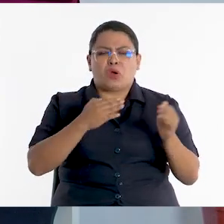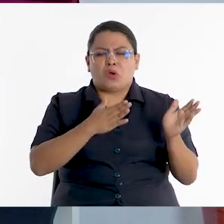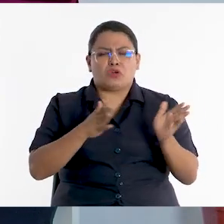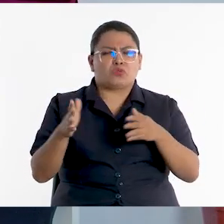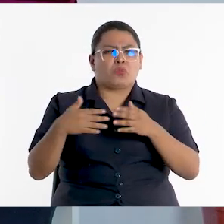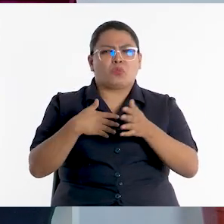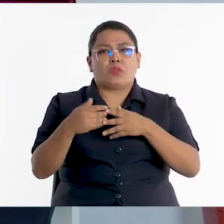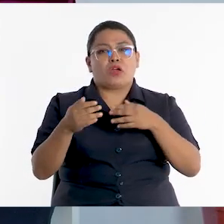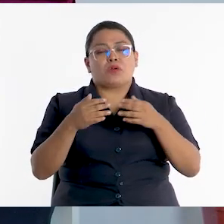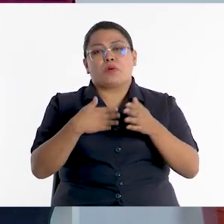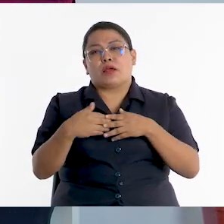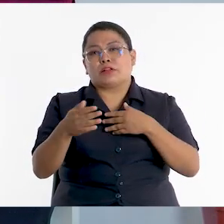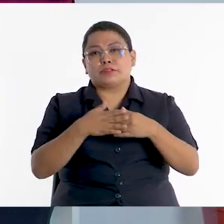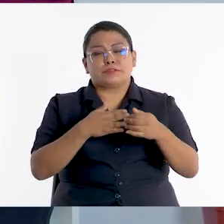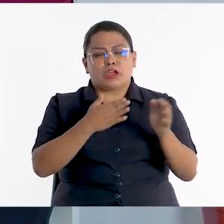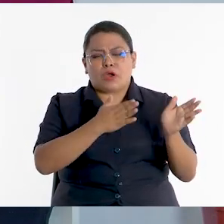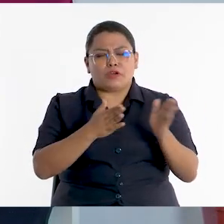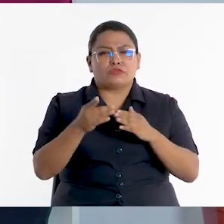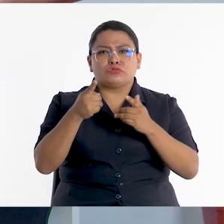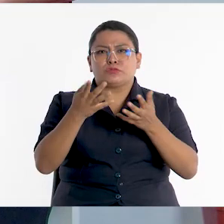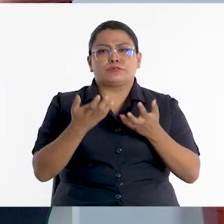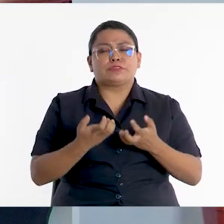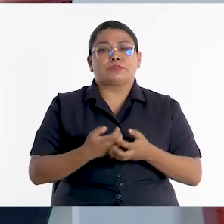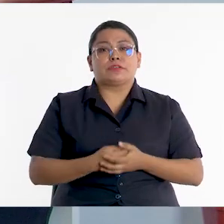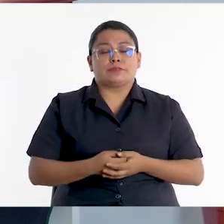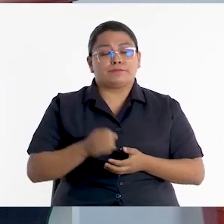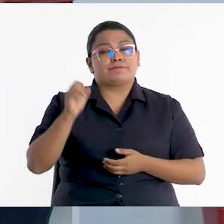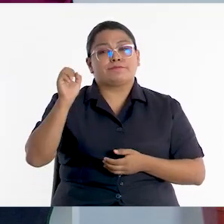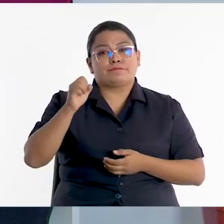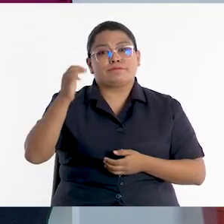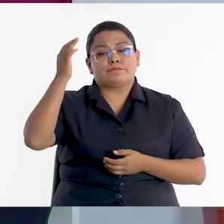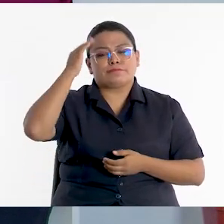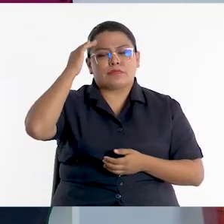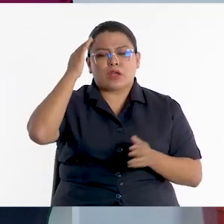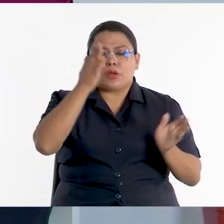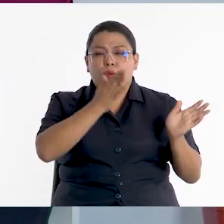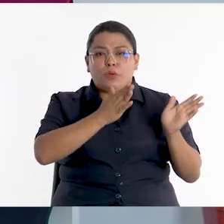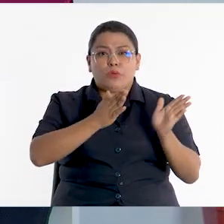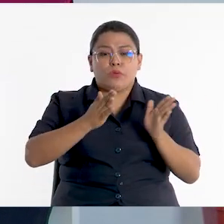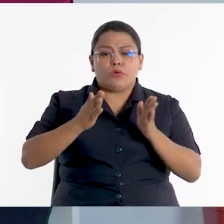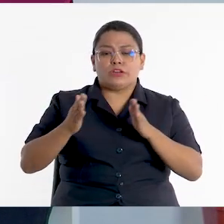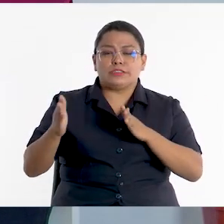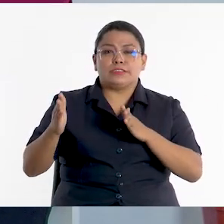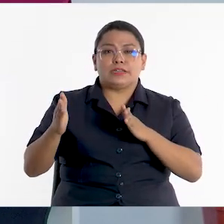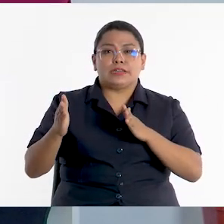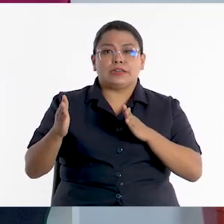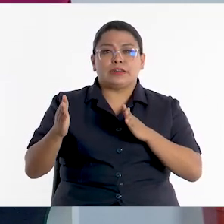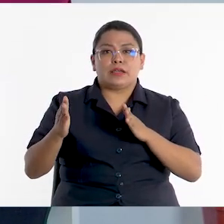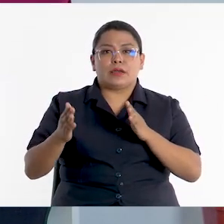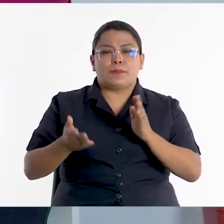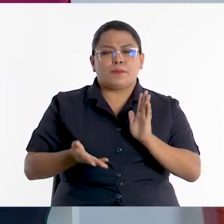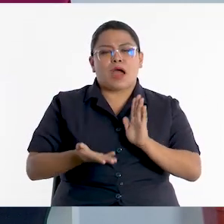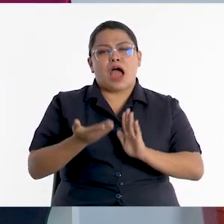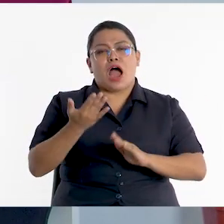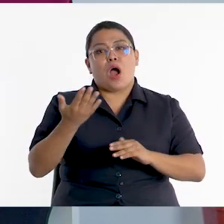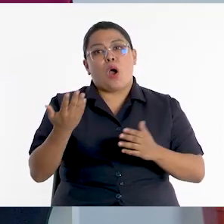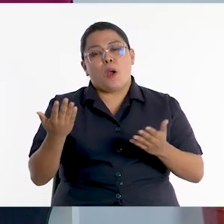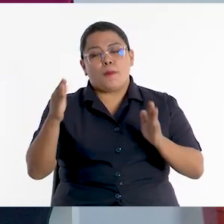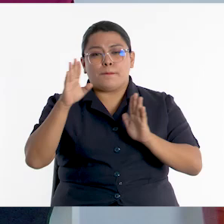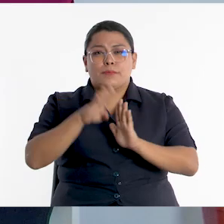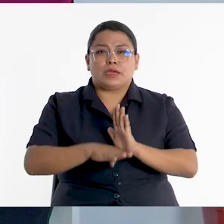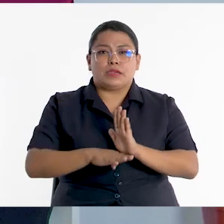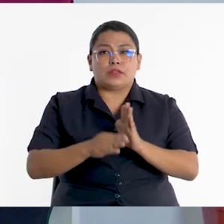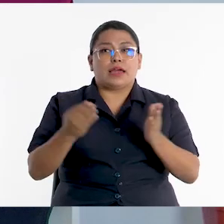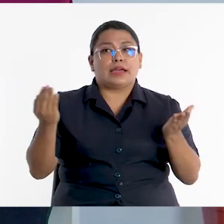y también en desorden. Sí, cuando hacemos referencia al orden en ascendente y